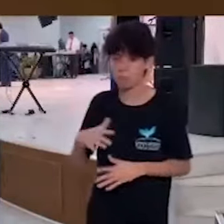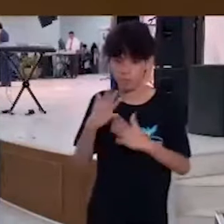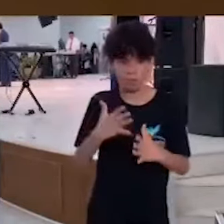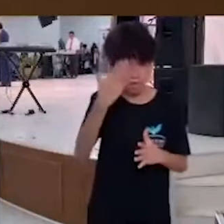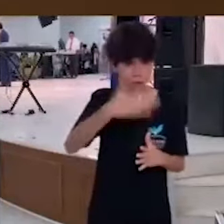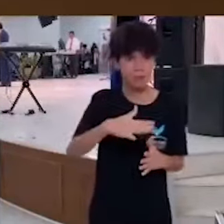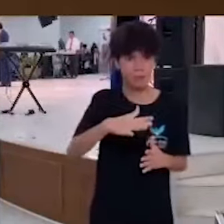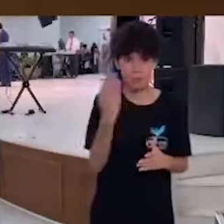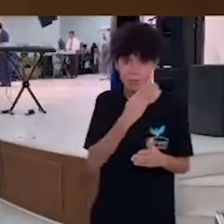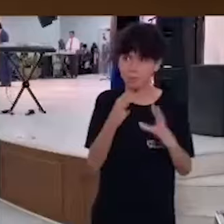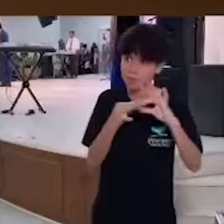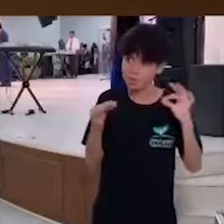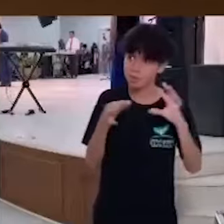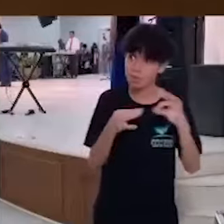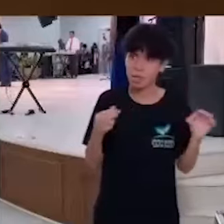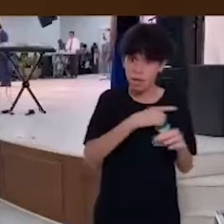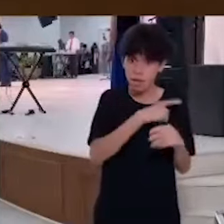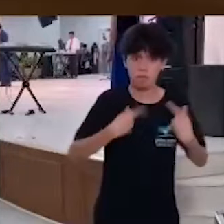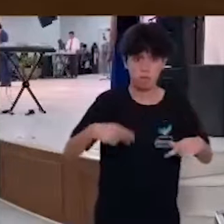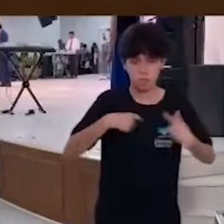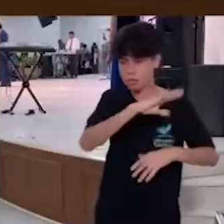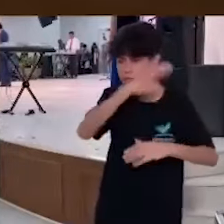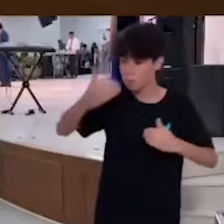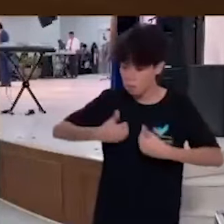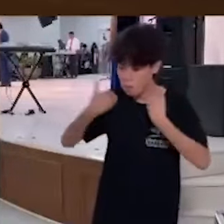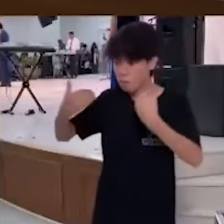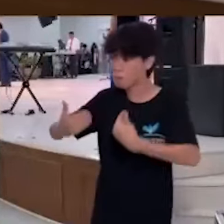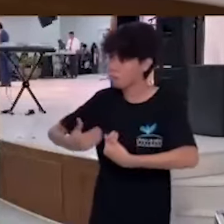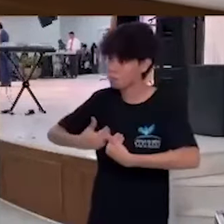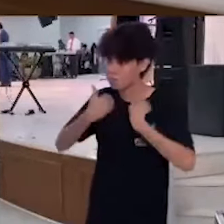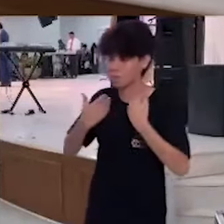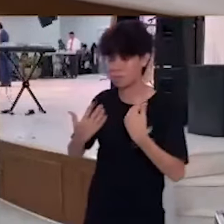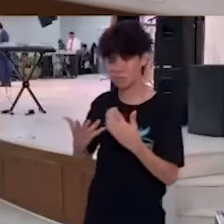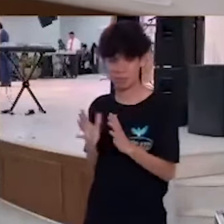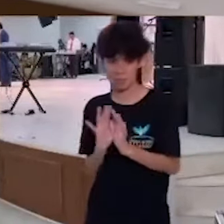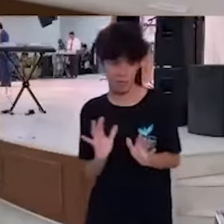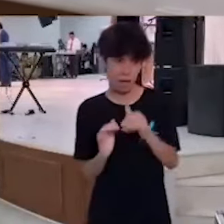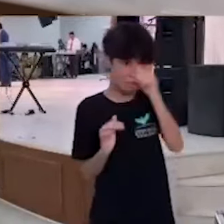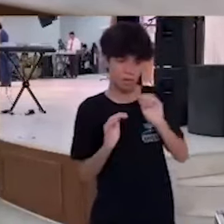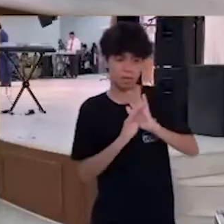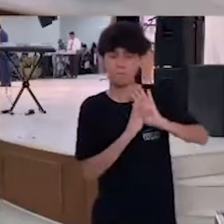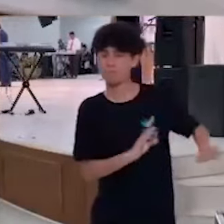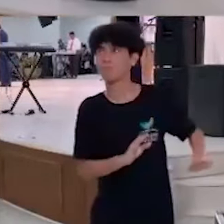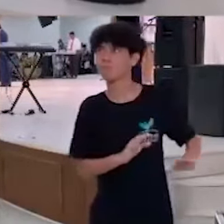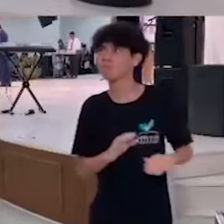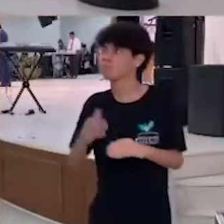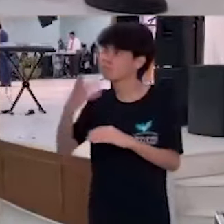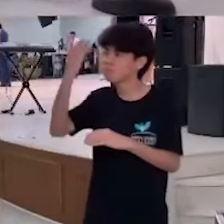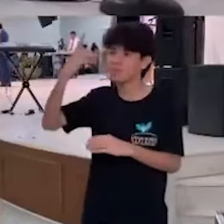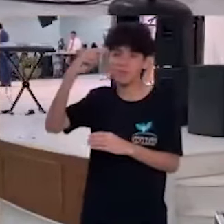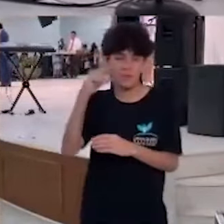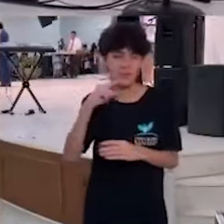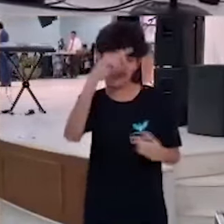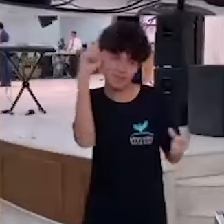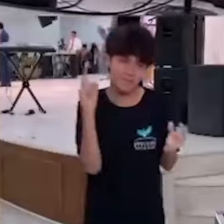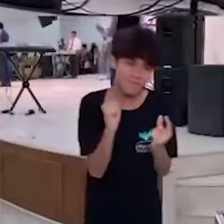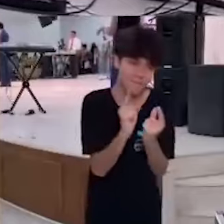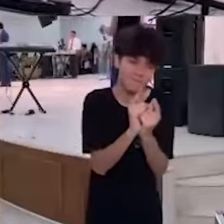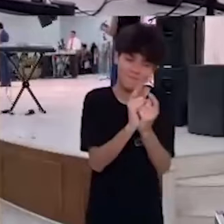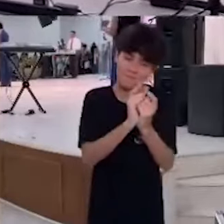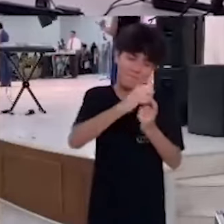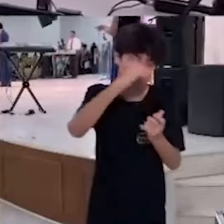su pecado y se aparta alcanza la misericordia. Y eso es lo que pedimos hoy, misericordia, Señor, para